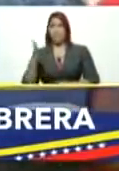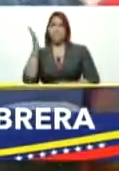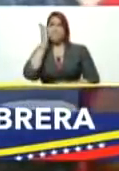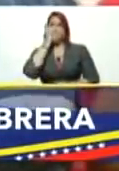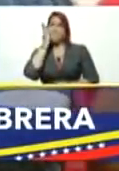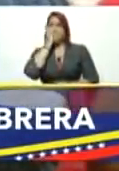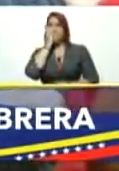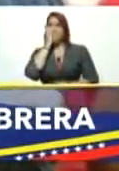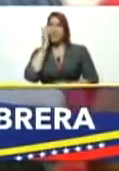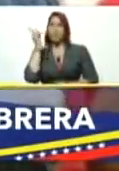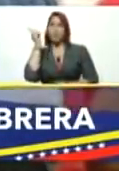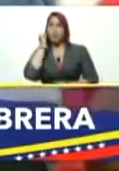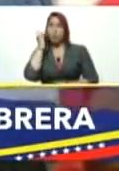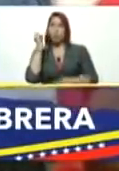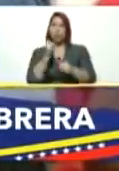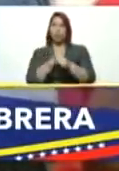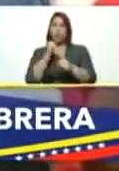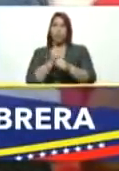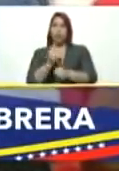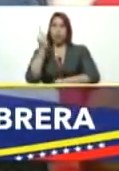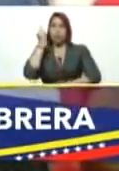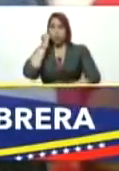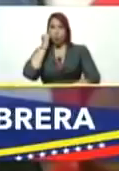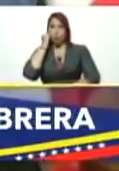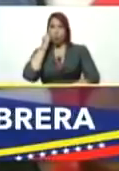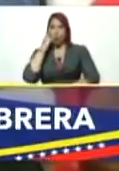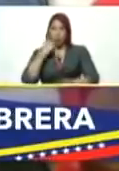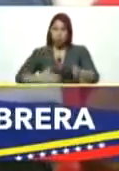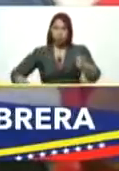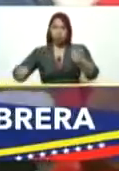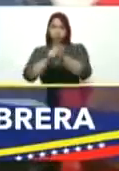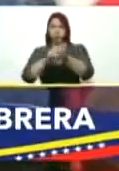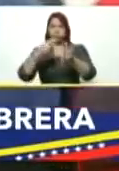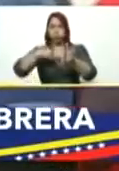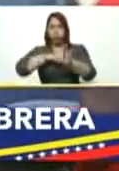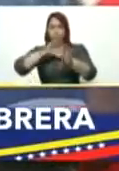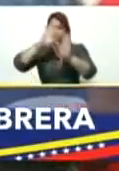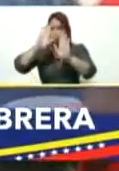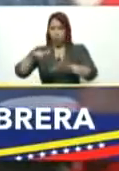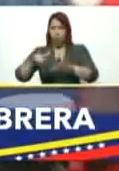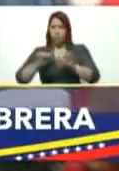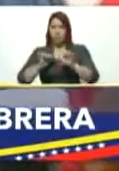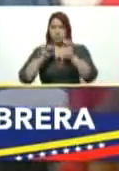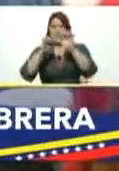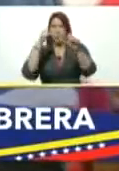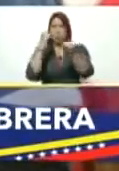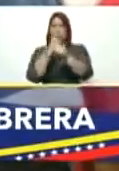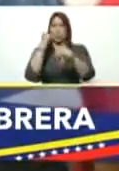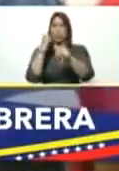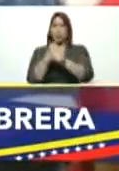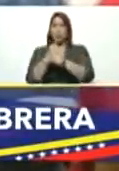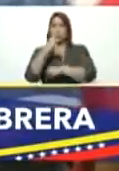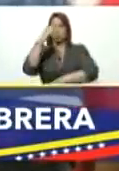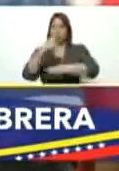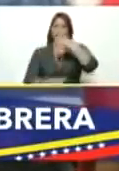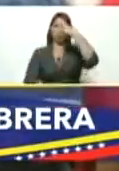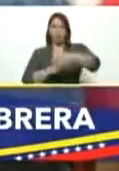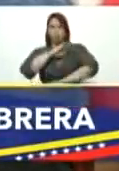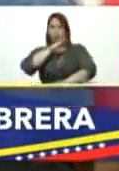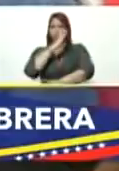trabajadora ratificarle todo nuestro apoyo para seguir luchando produciendo y